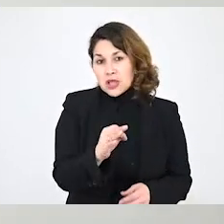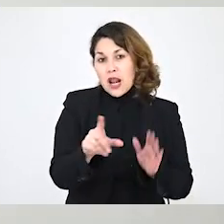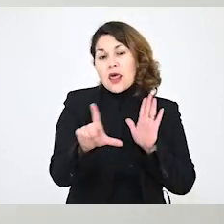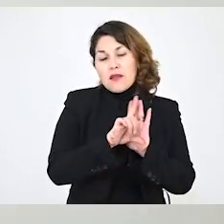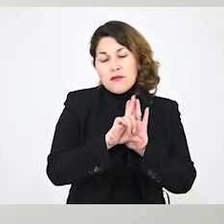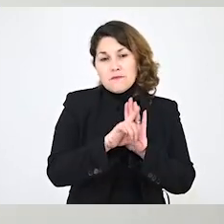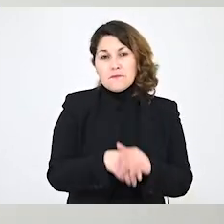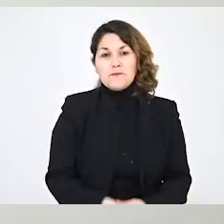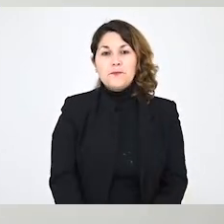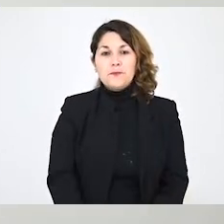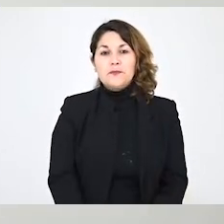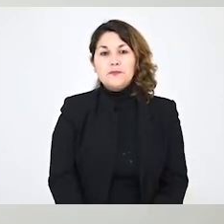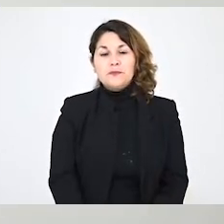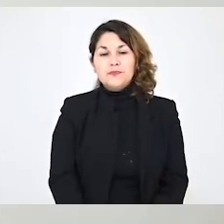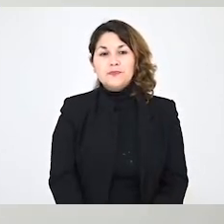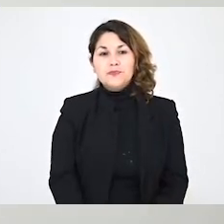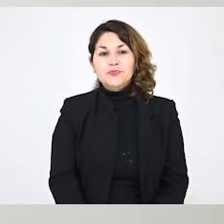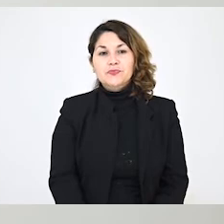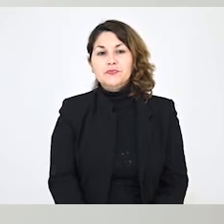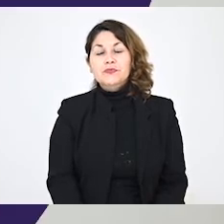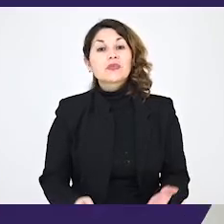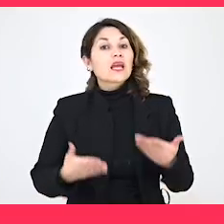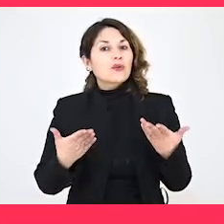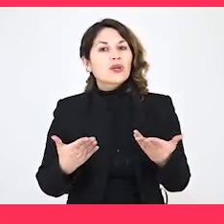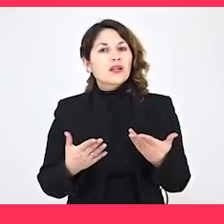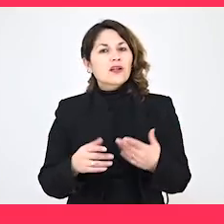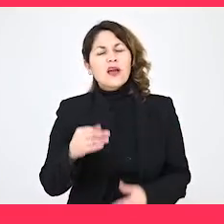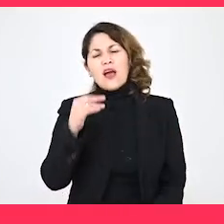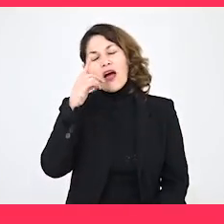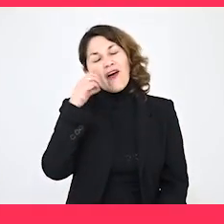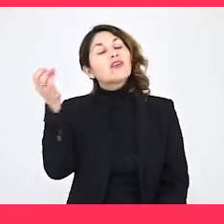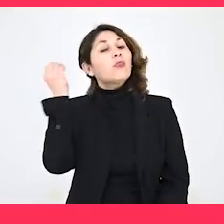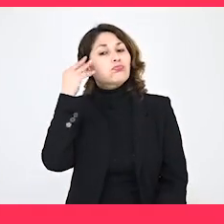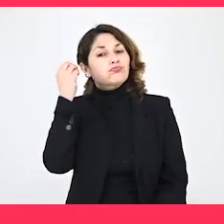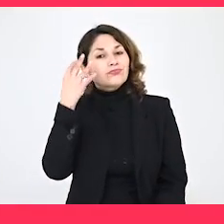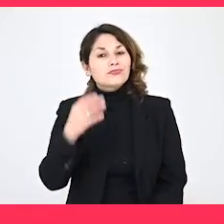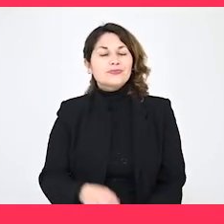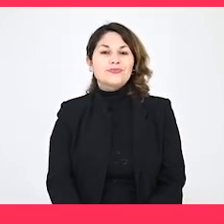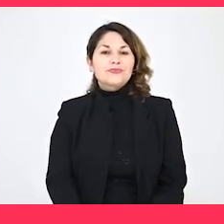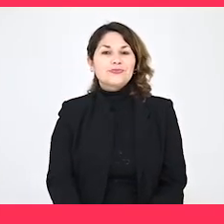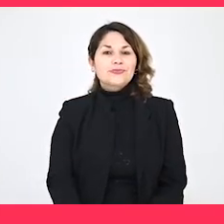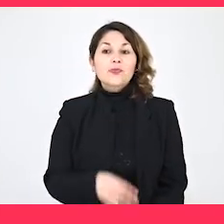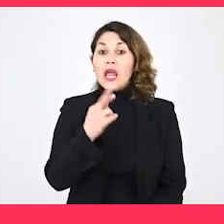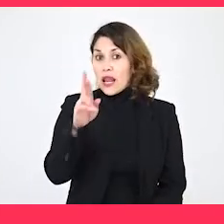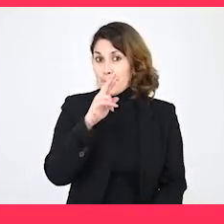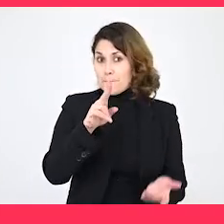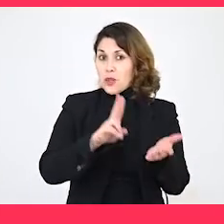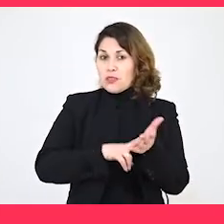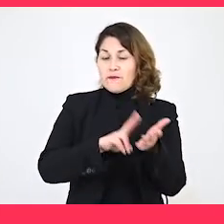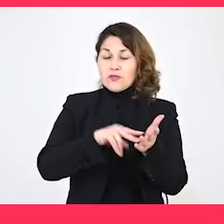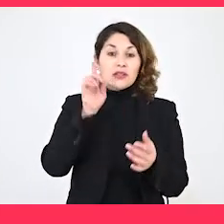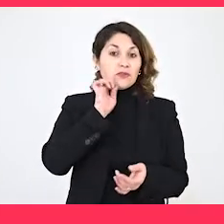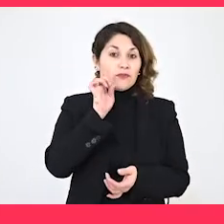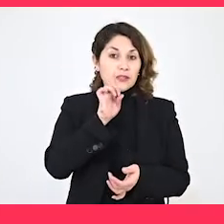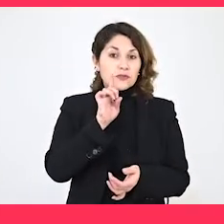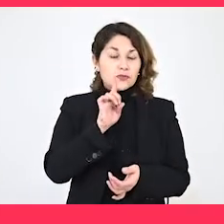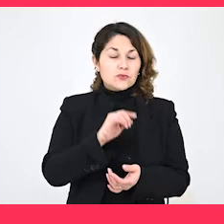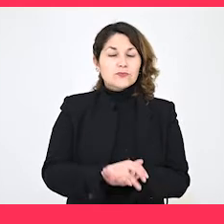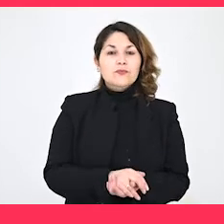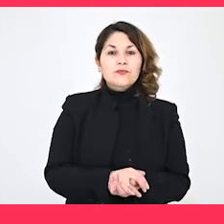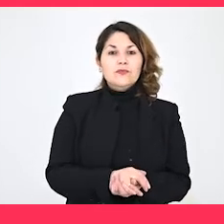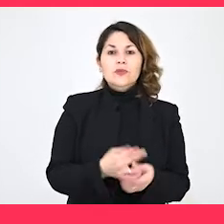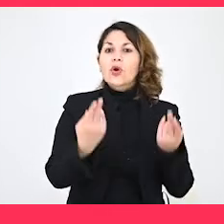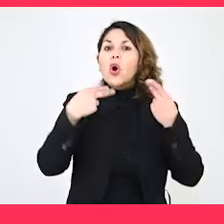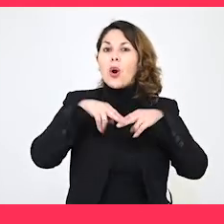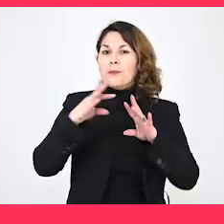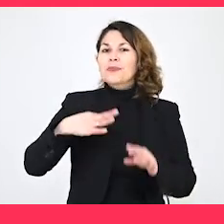aprendido. Responda, ¿verdadero o falso? Los convivientes civiles son beneficiarios de pensión de